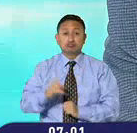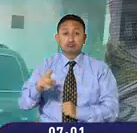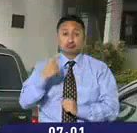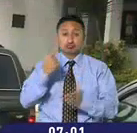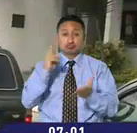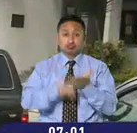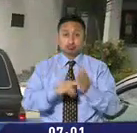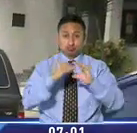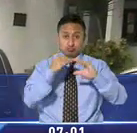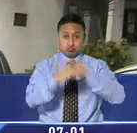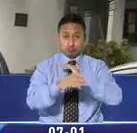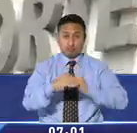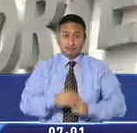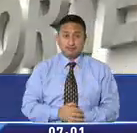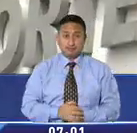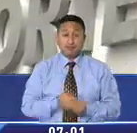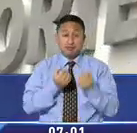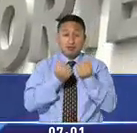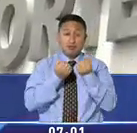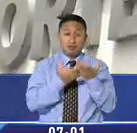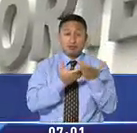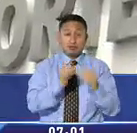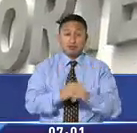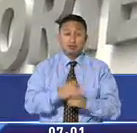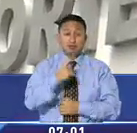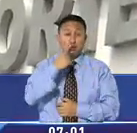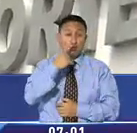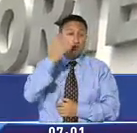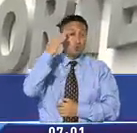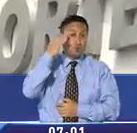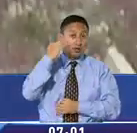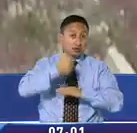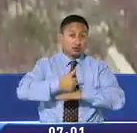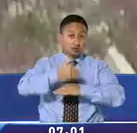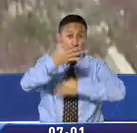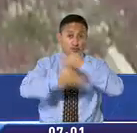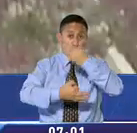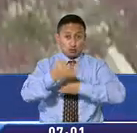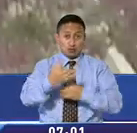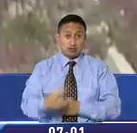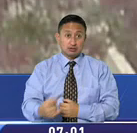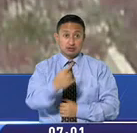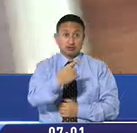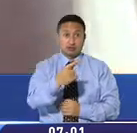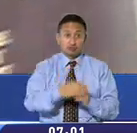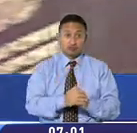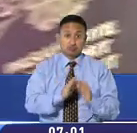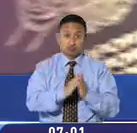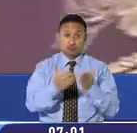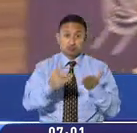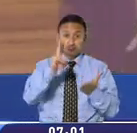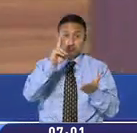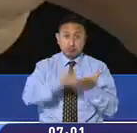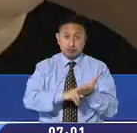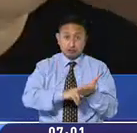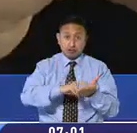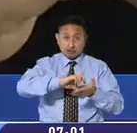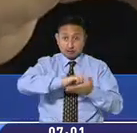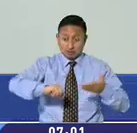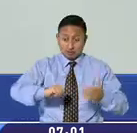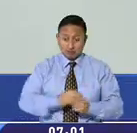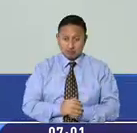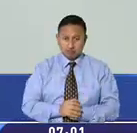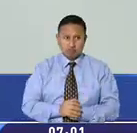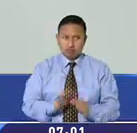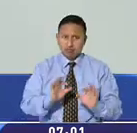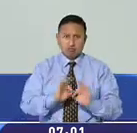comunicado, informa que ningún juez o jueza o conjuez de la entidad se le ha retirado una visa para viajar